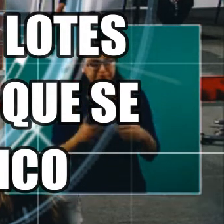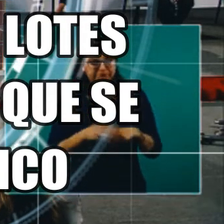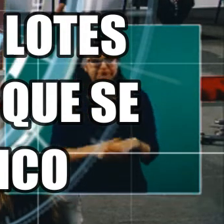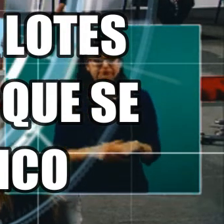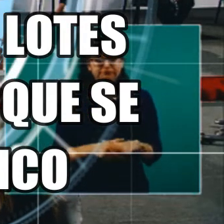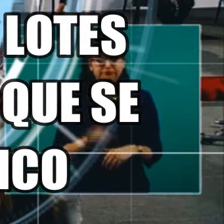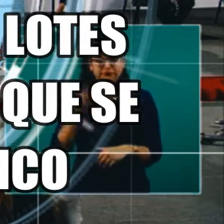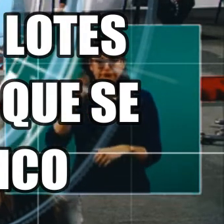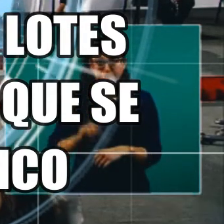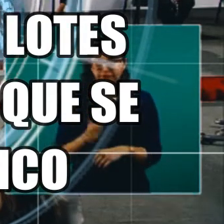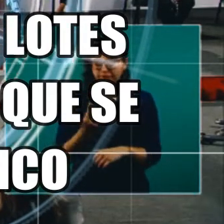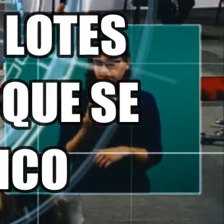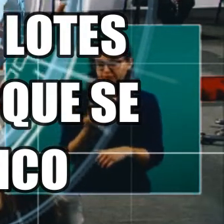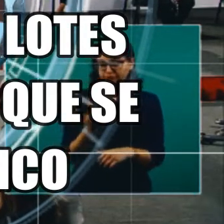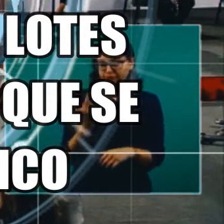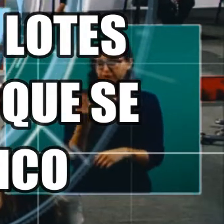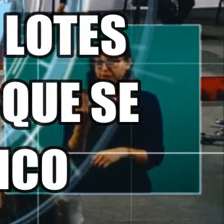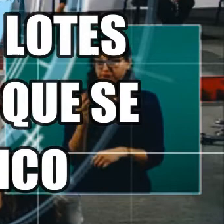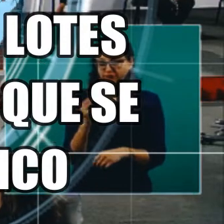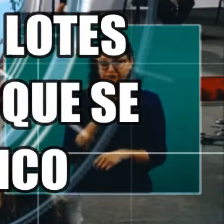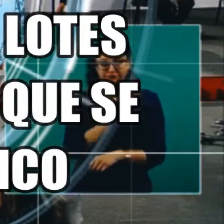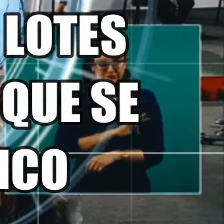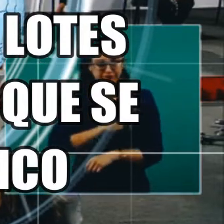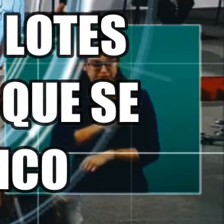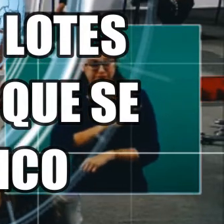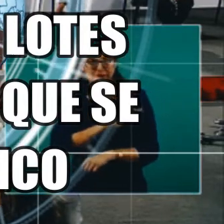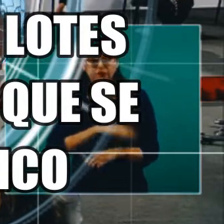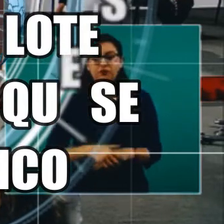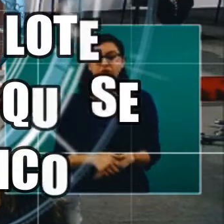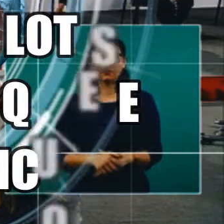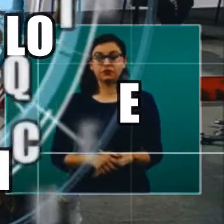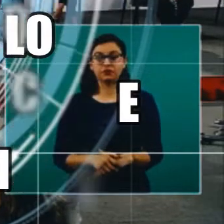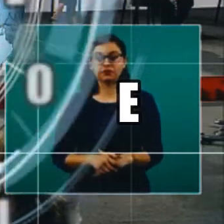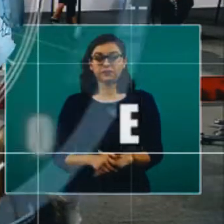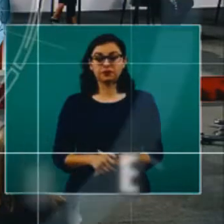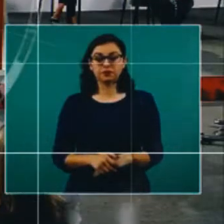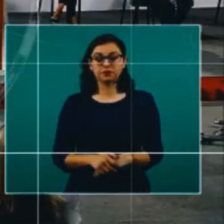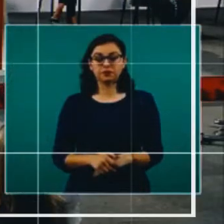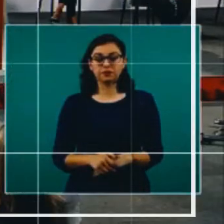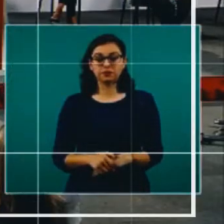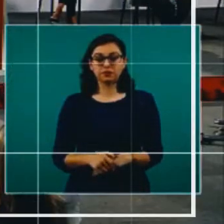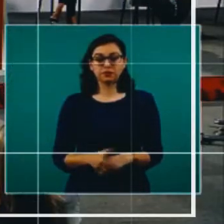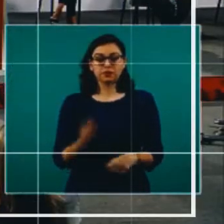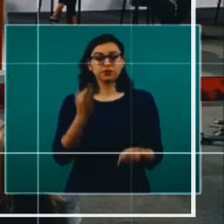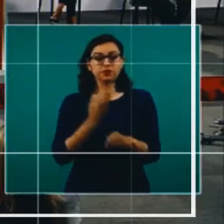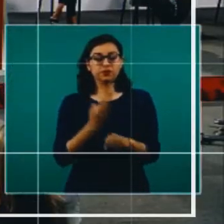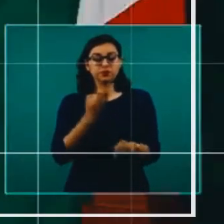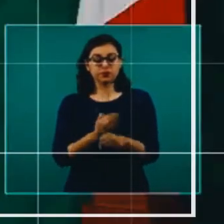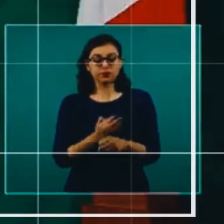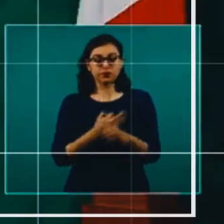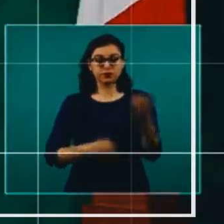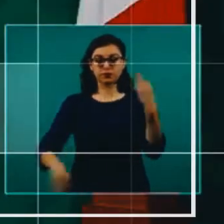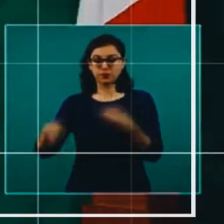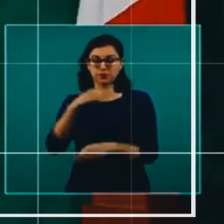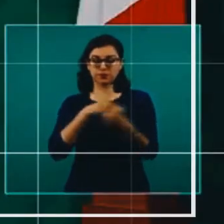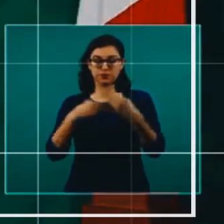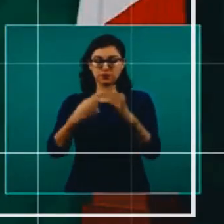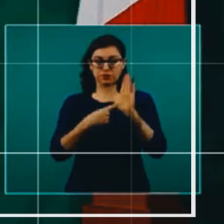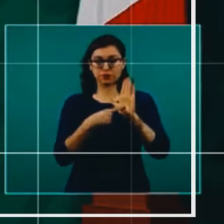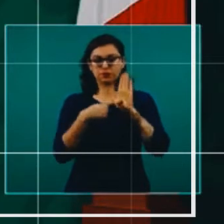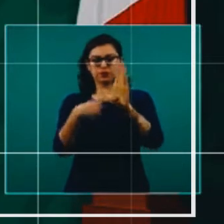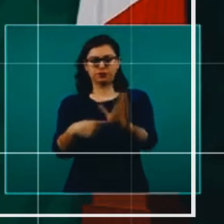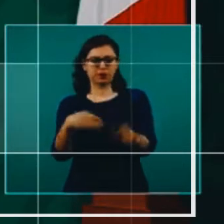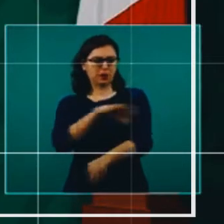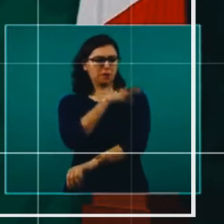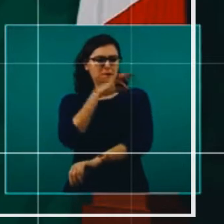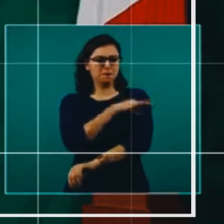de mayo. A continuación, vamos a presentar a todos ustedes el proceso sanitario de liberación